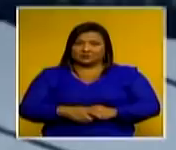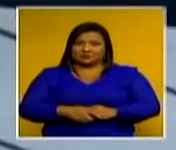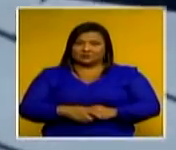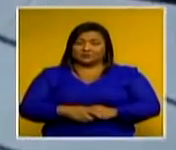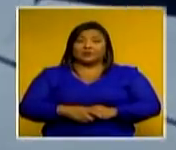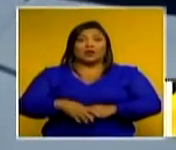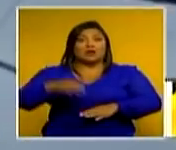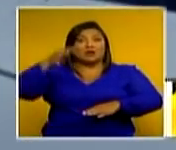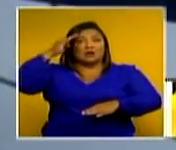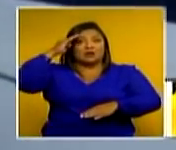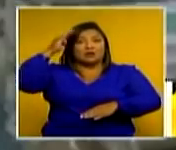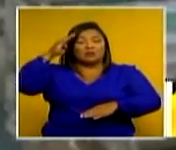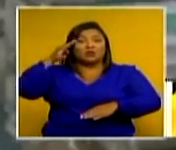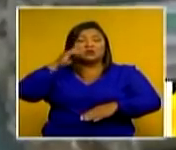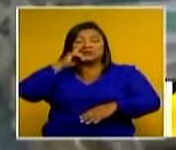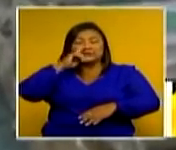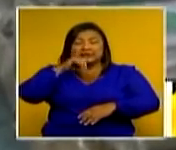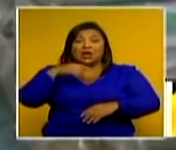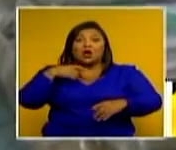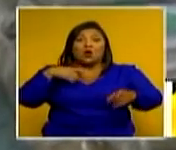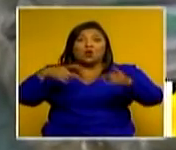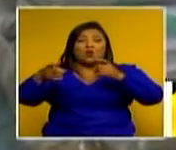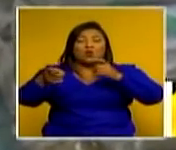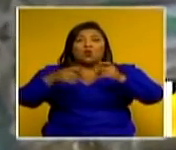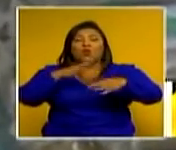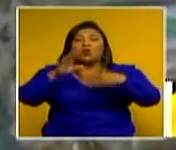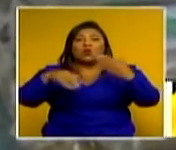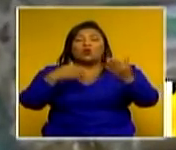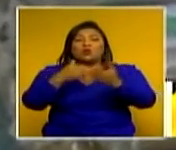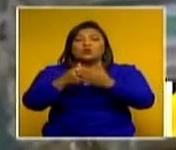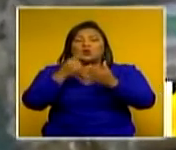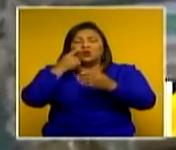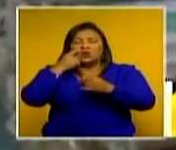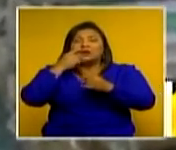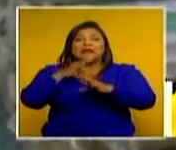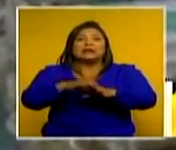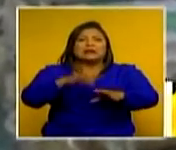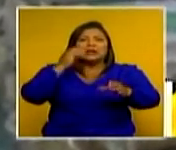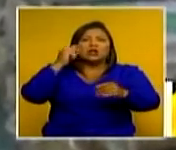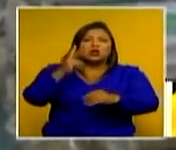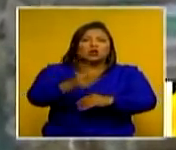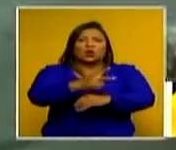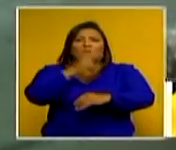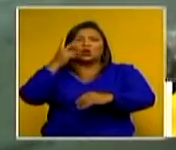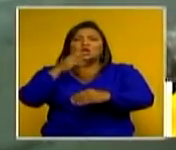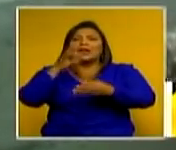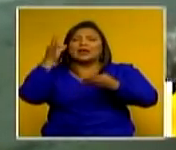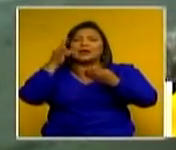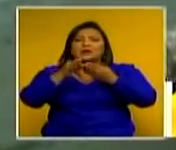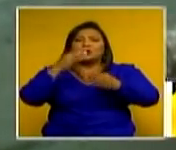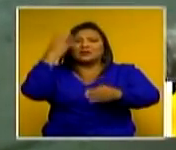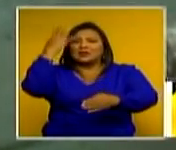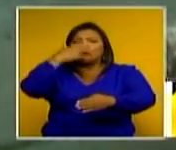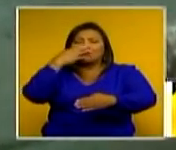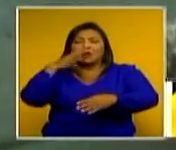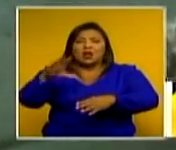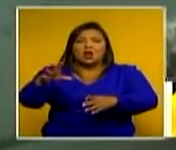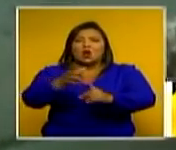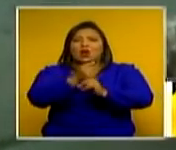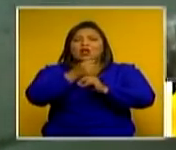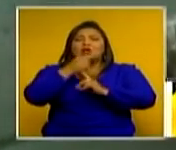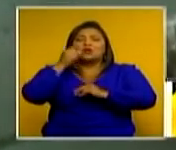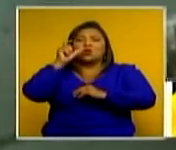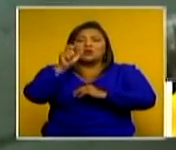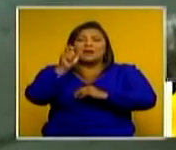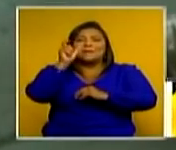la policía nacional realizó un operativo denominado transportación 2 en el cantón esmeraldas logrando la captura de una